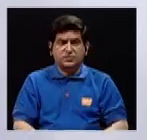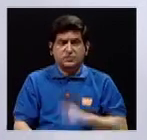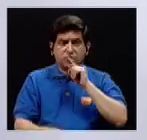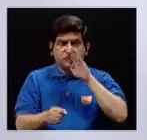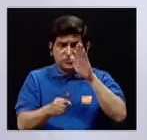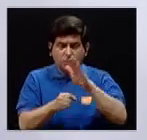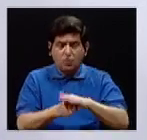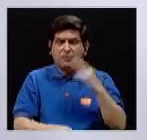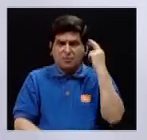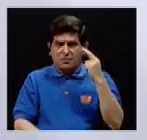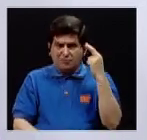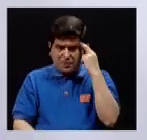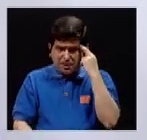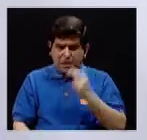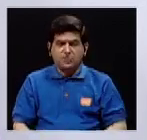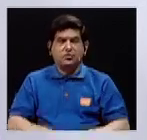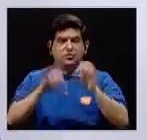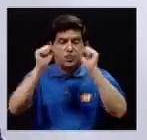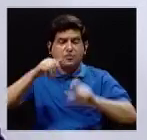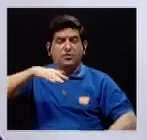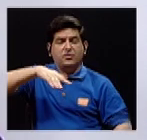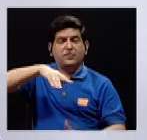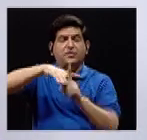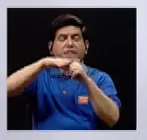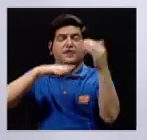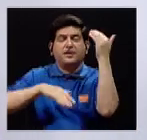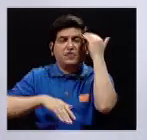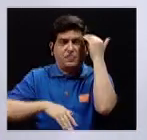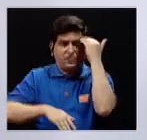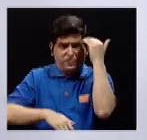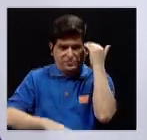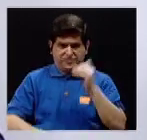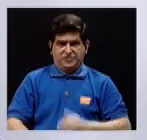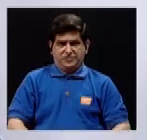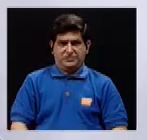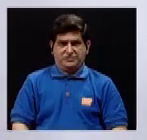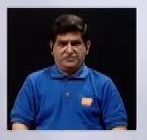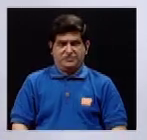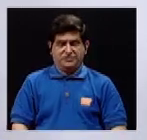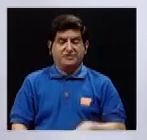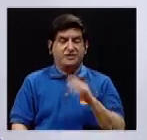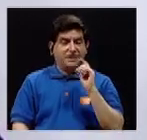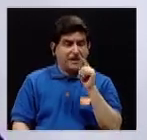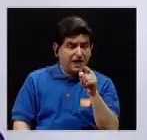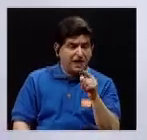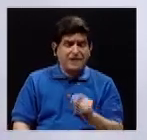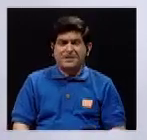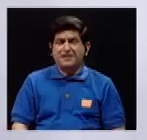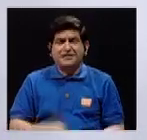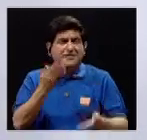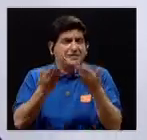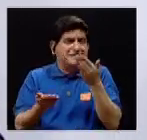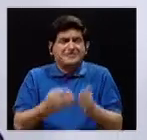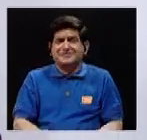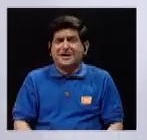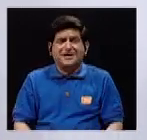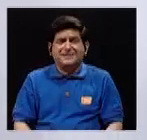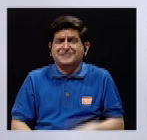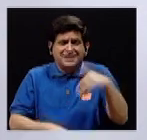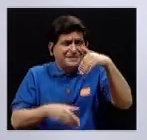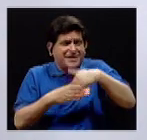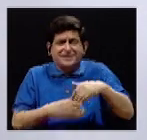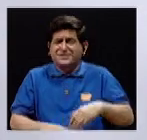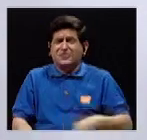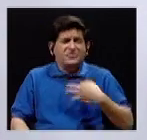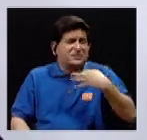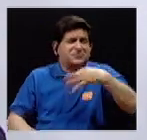a una serie de reflexiones para que puedan emerger ese conocimi hacer emerger ese conocimiento que es tan trivial porque está tan metido en